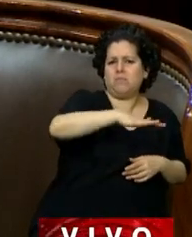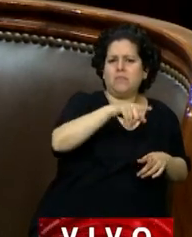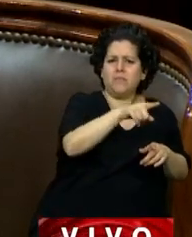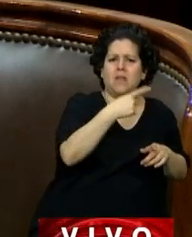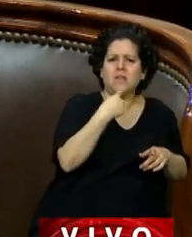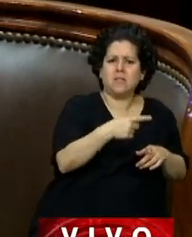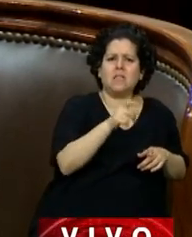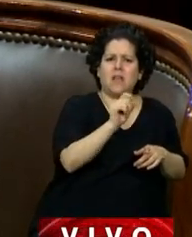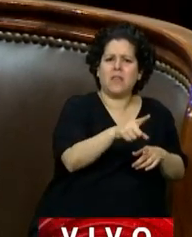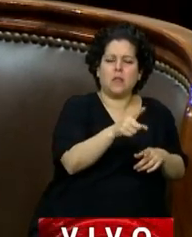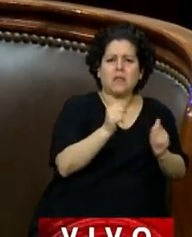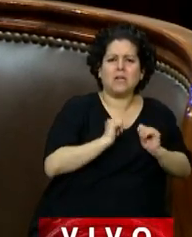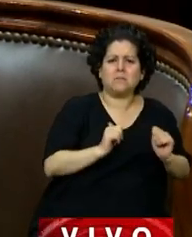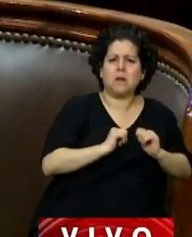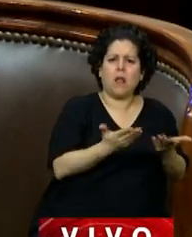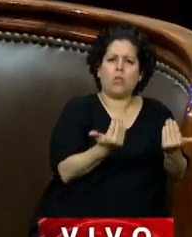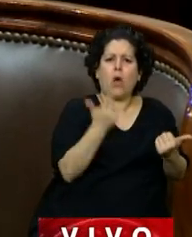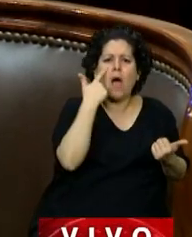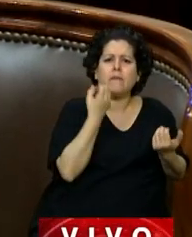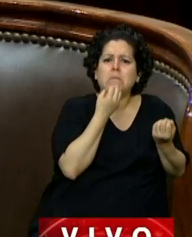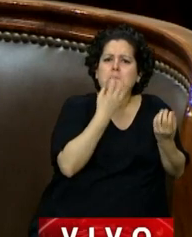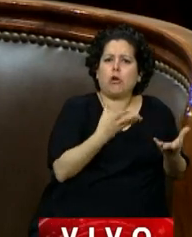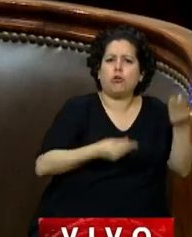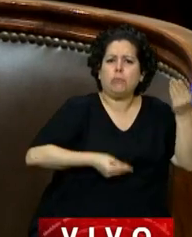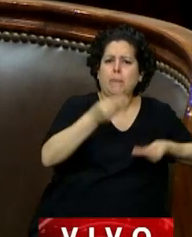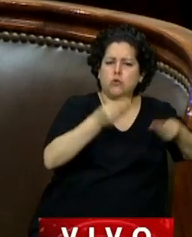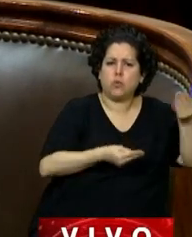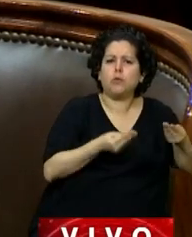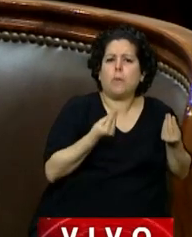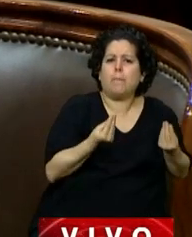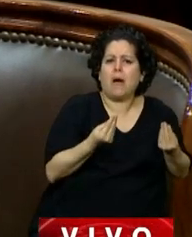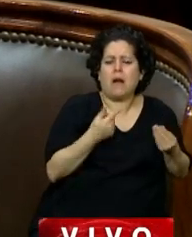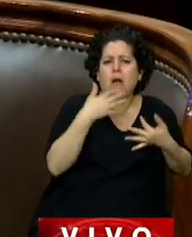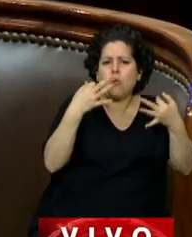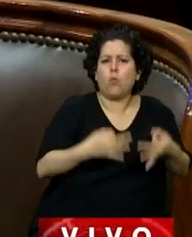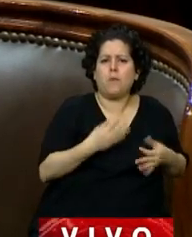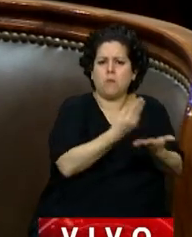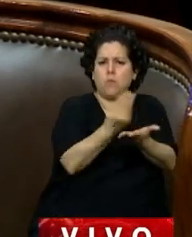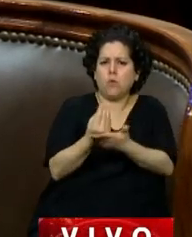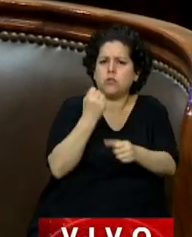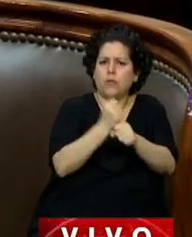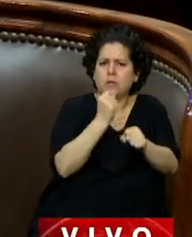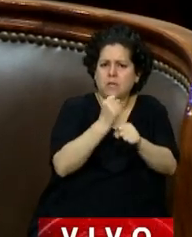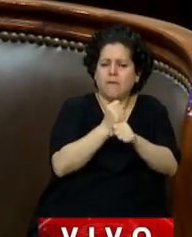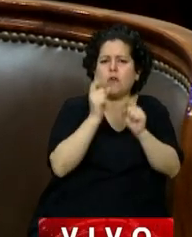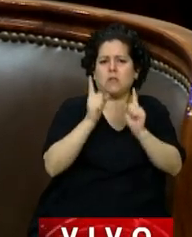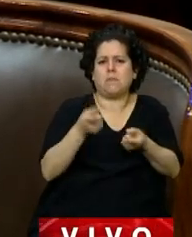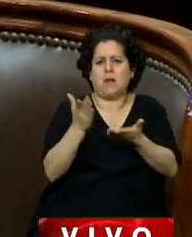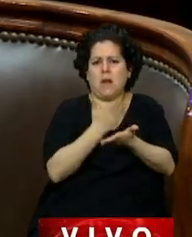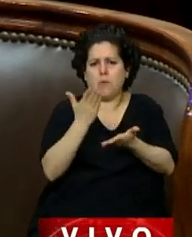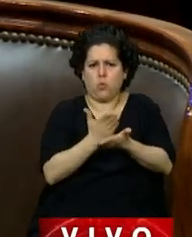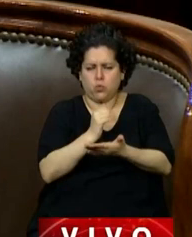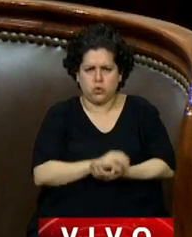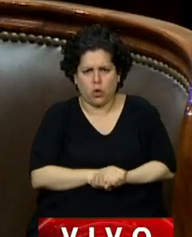de ISR t están esperando un mejor presupuesto para poder garantizar los puestos de trabajo y la producción